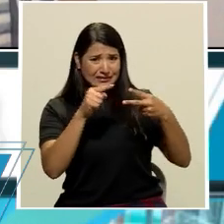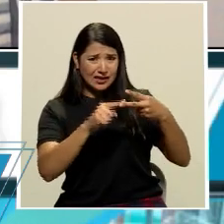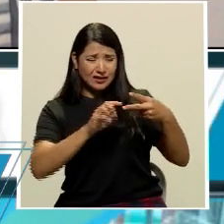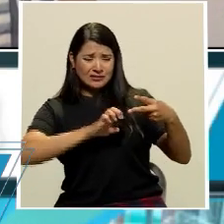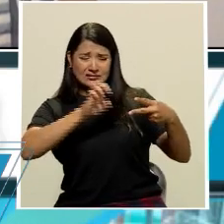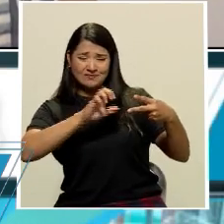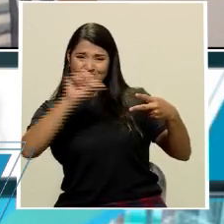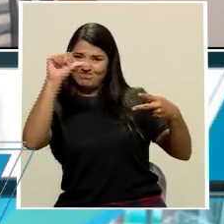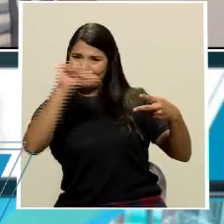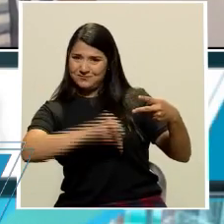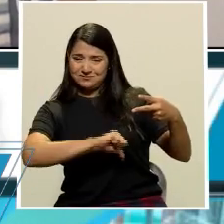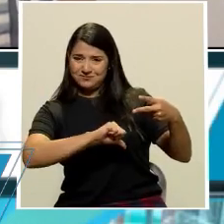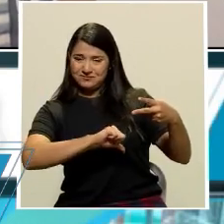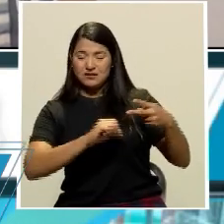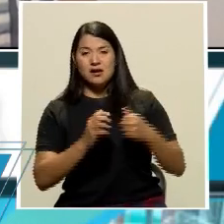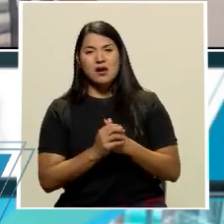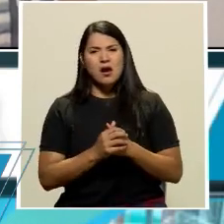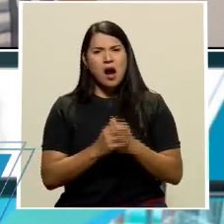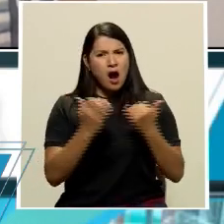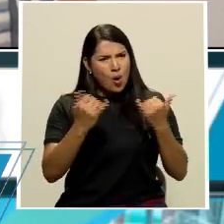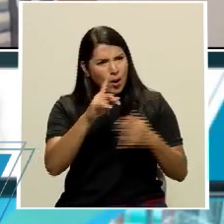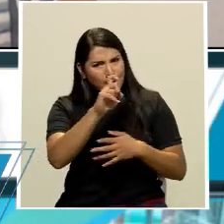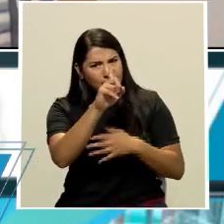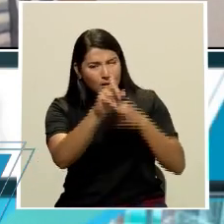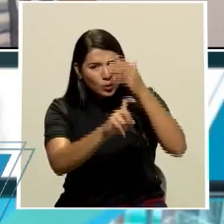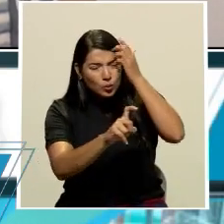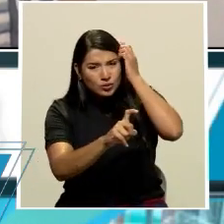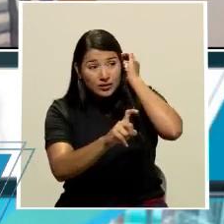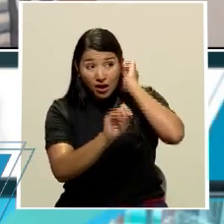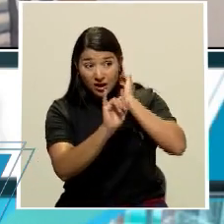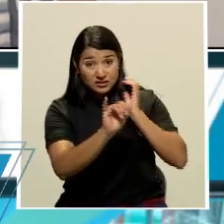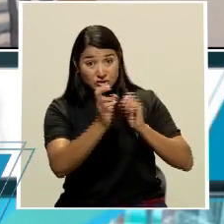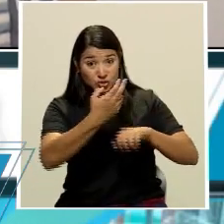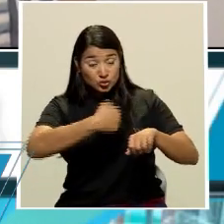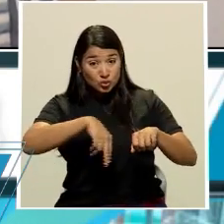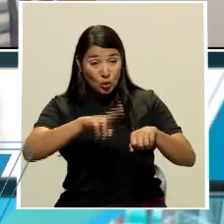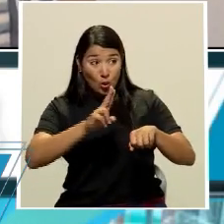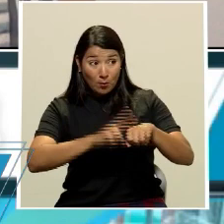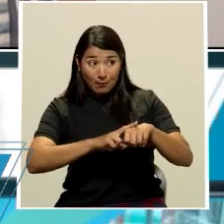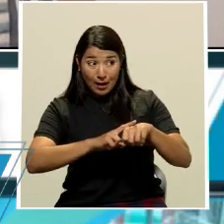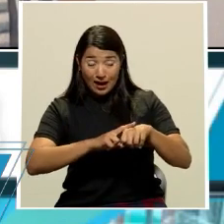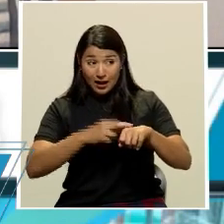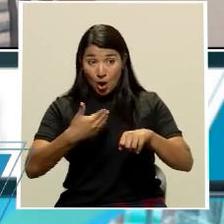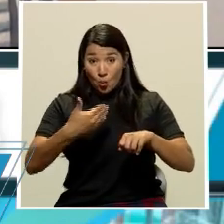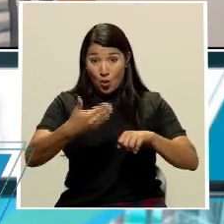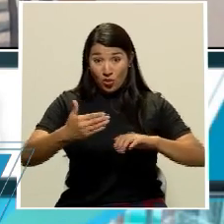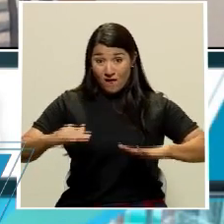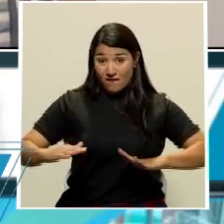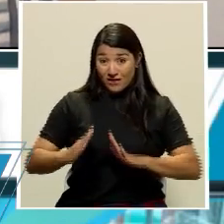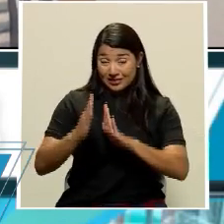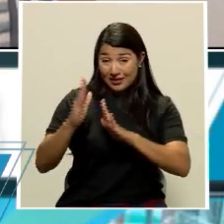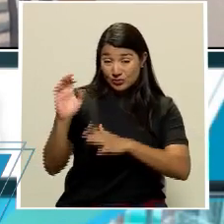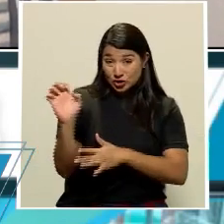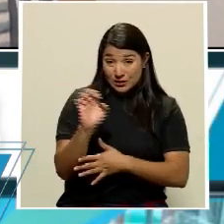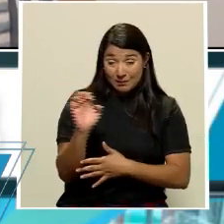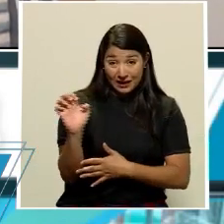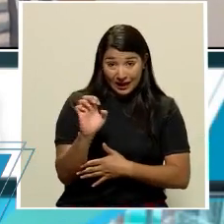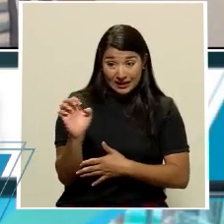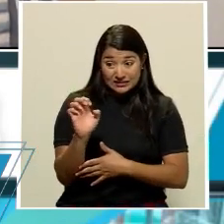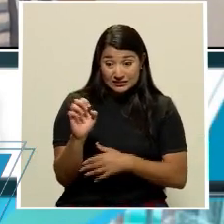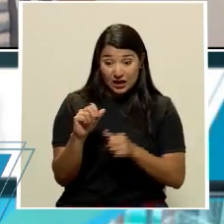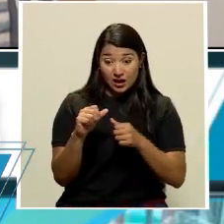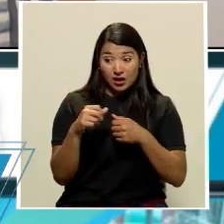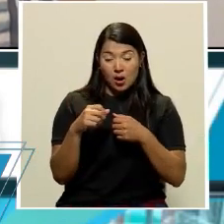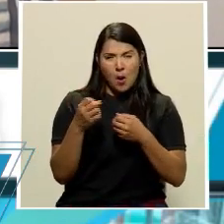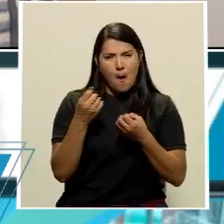fuertemente. La pregunta es este el desgaste natural a una emergencia que se prolonga y que